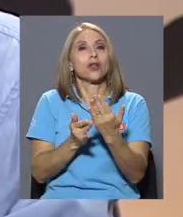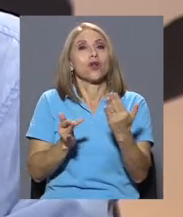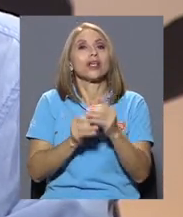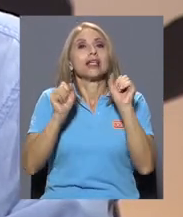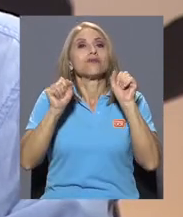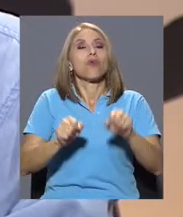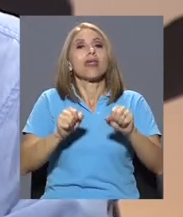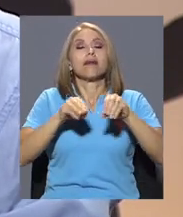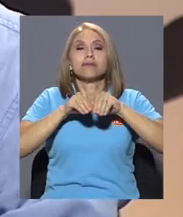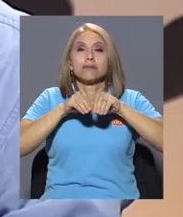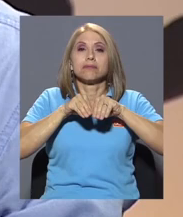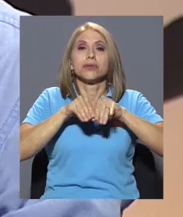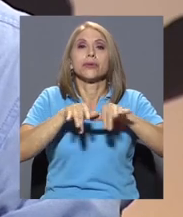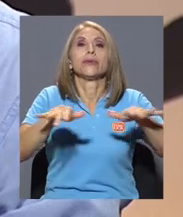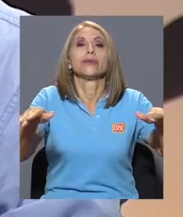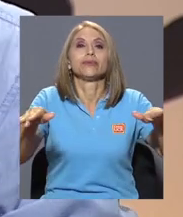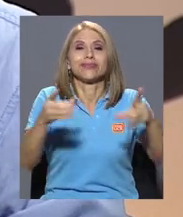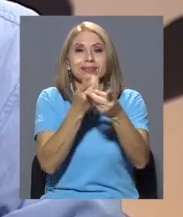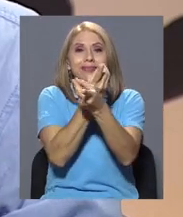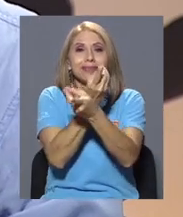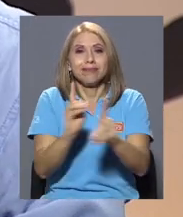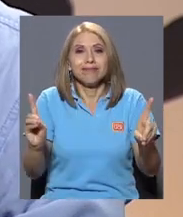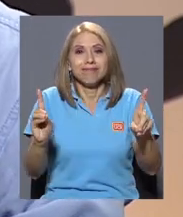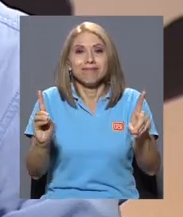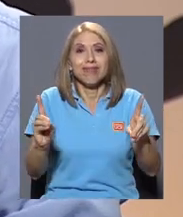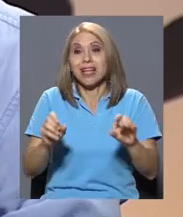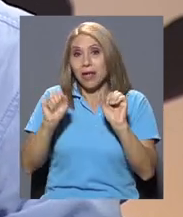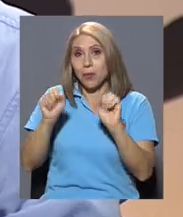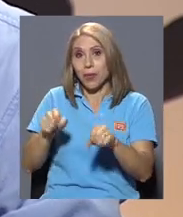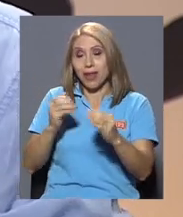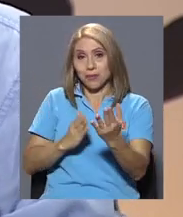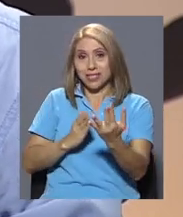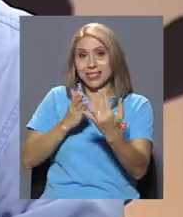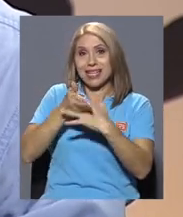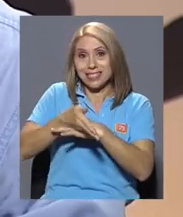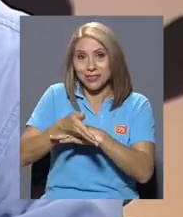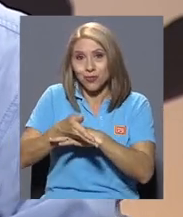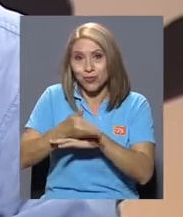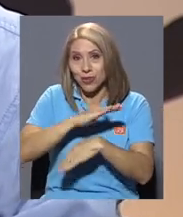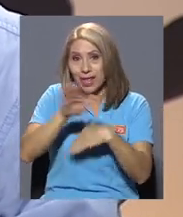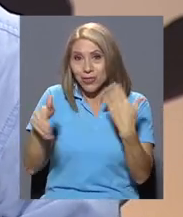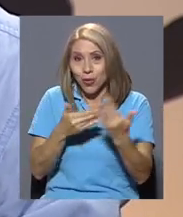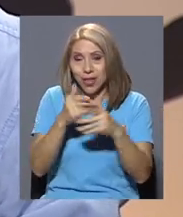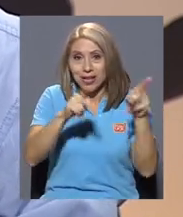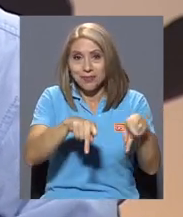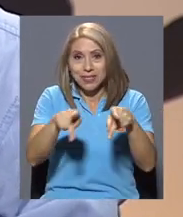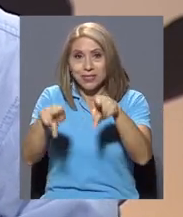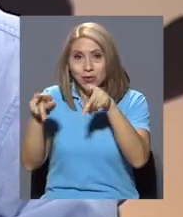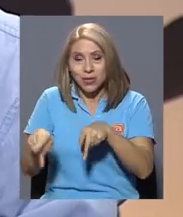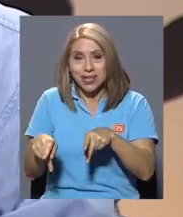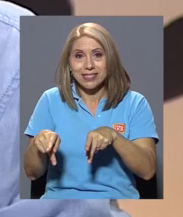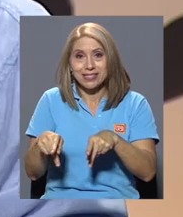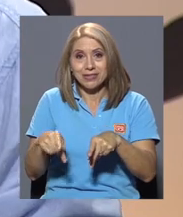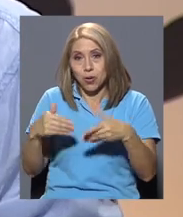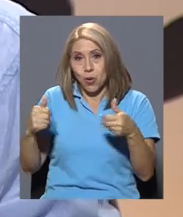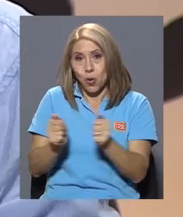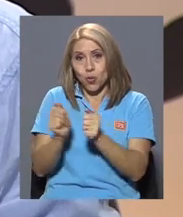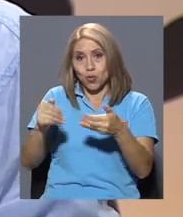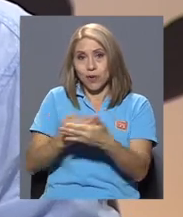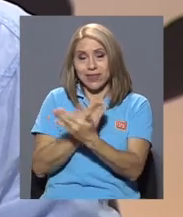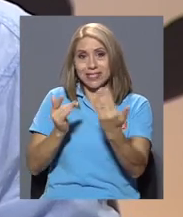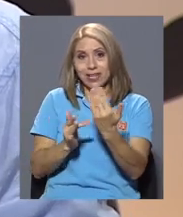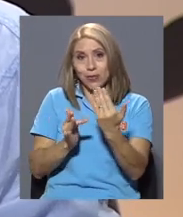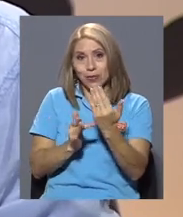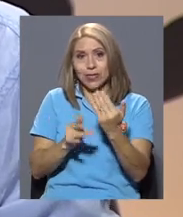tecnologías que podamos llevar el acceso a estas nuevas tecnologías a todas las personas y que creo que es un proceso